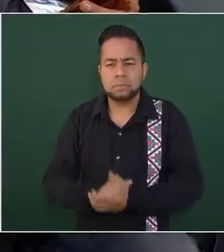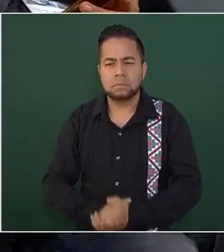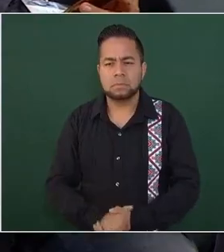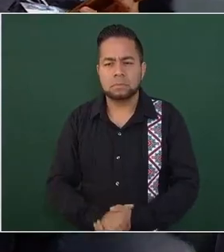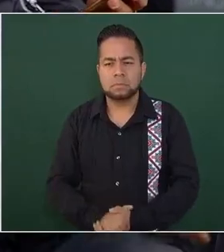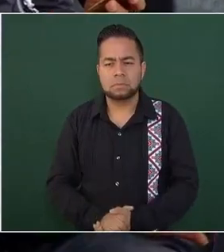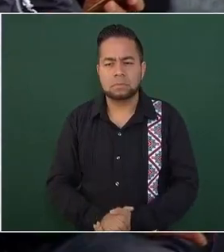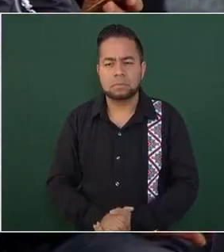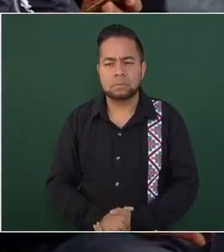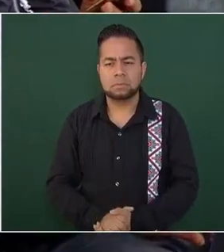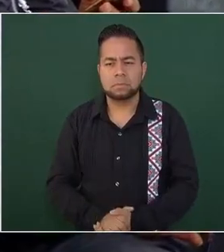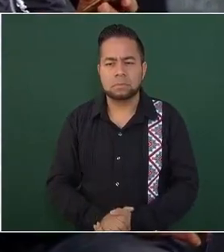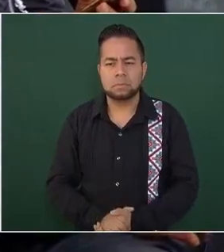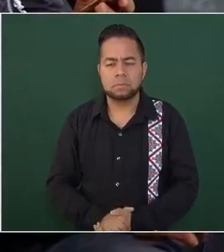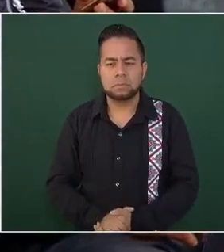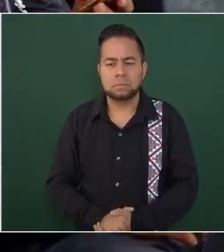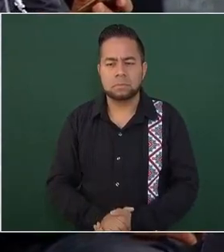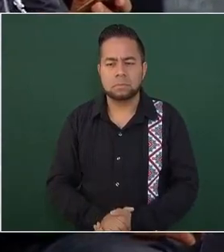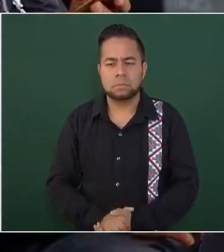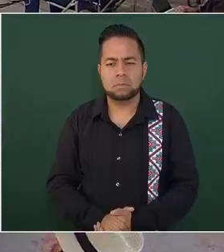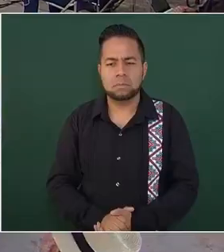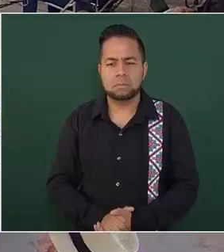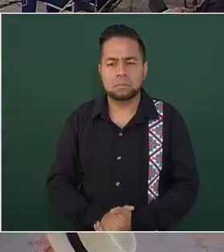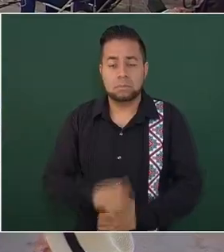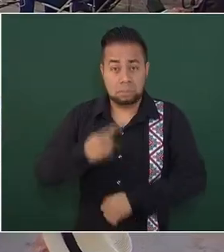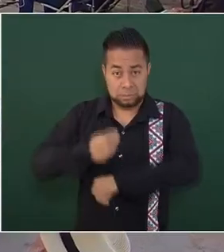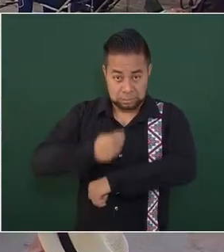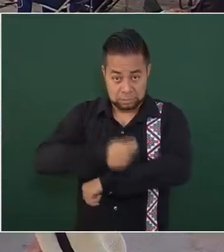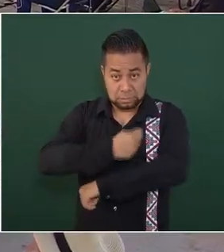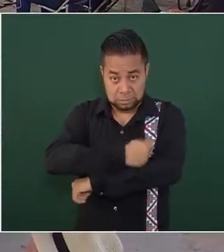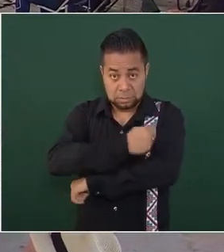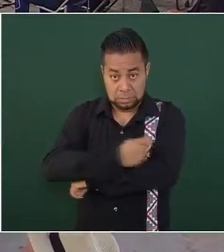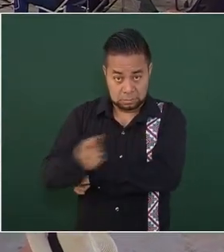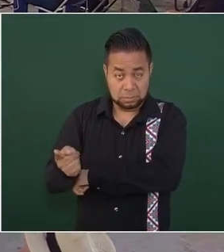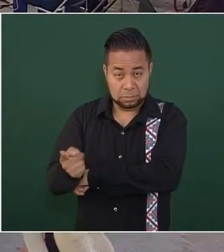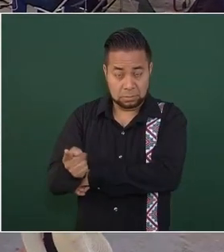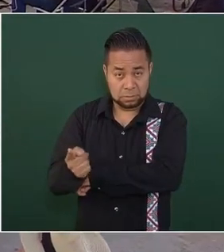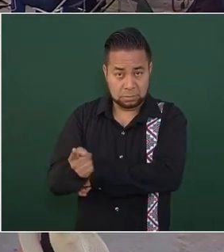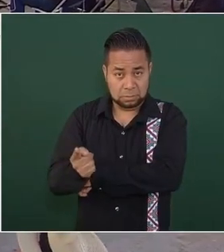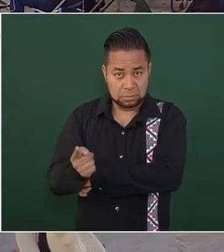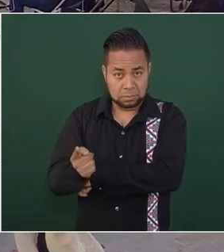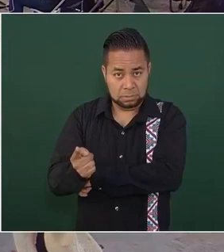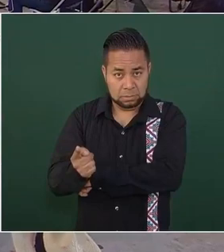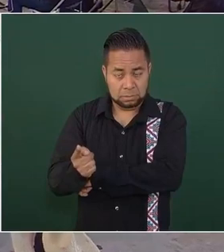¿de la ejecución de ayer? ¿de lo de Tlaxiaco? no